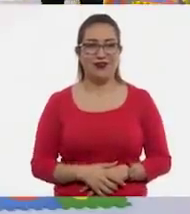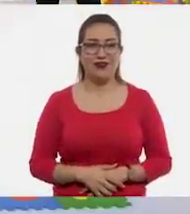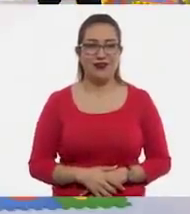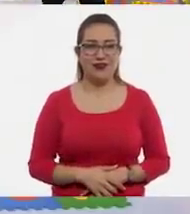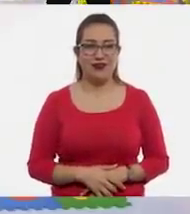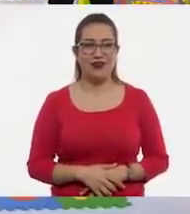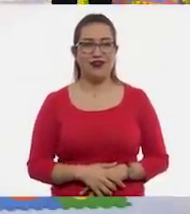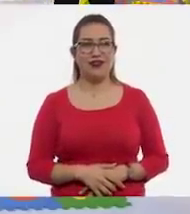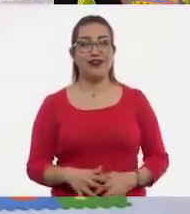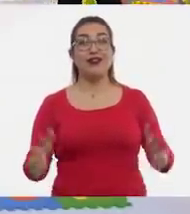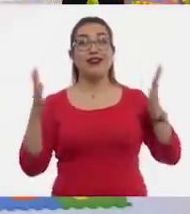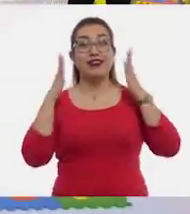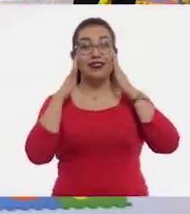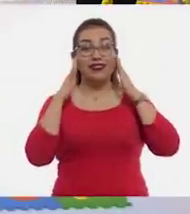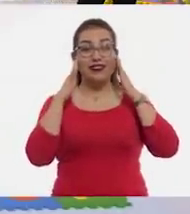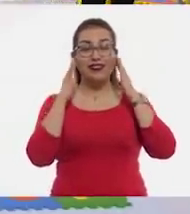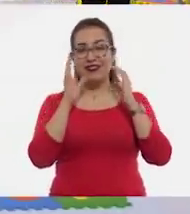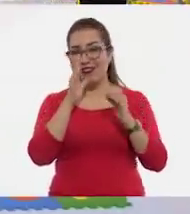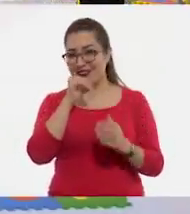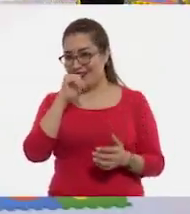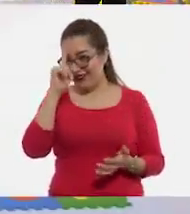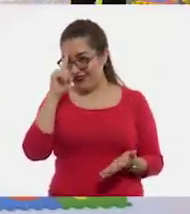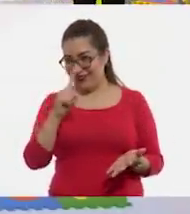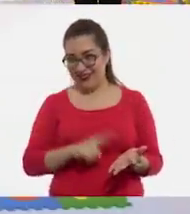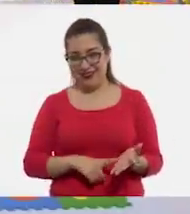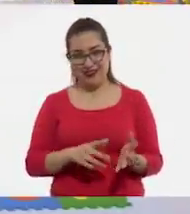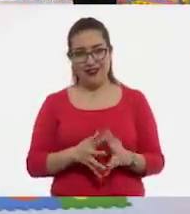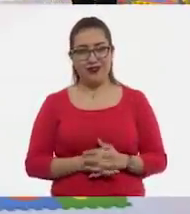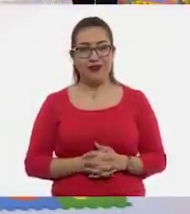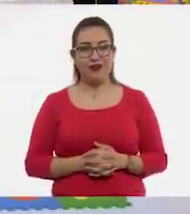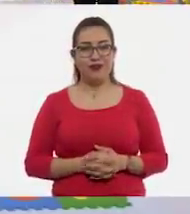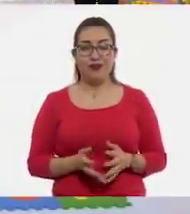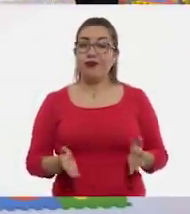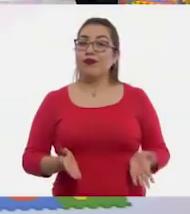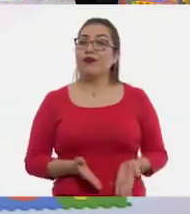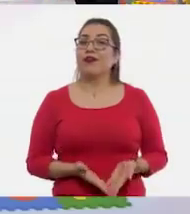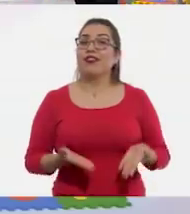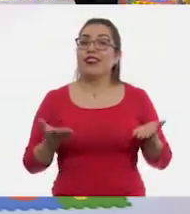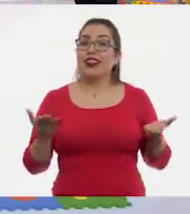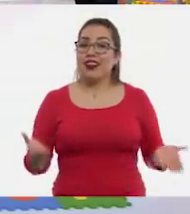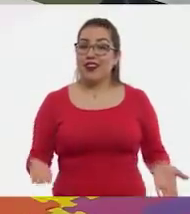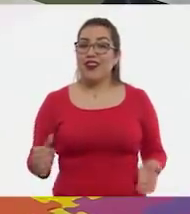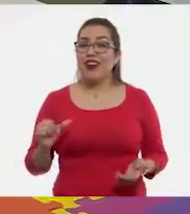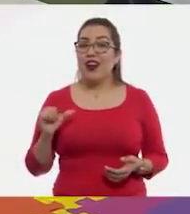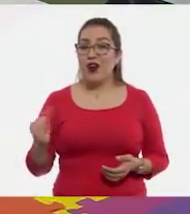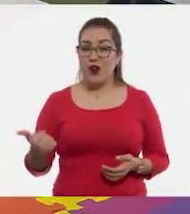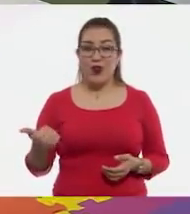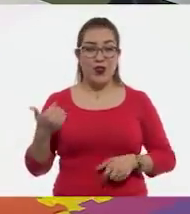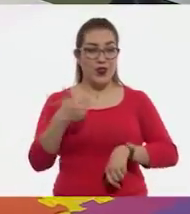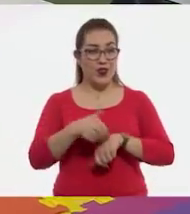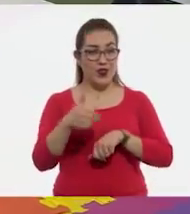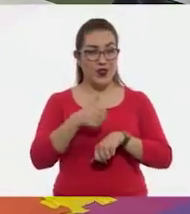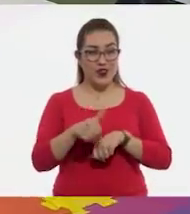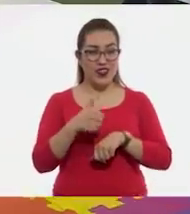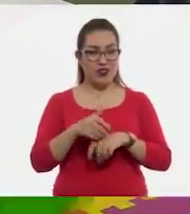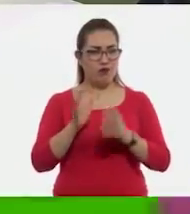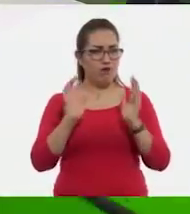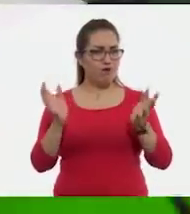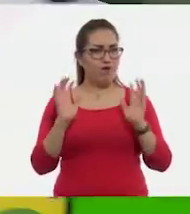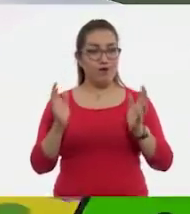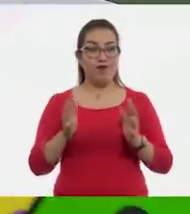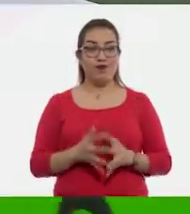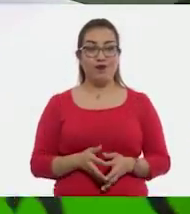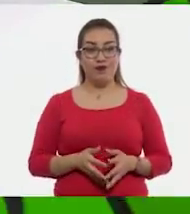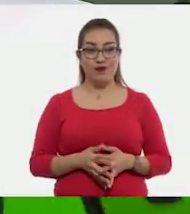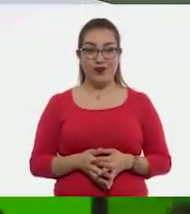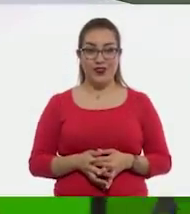¡El 10! ¡No lo puedo creer! Y ahora viene el segundo dado. ¿Qué número va a caer? ¿Ustedes qué opinan allá en casa?